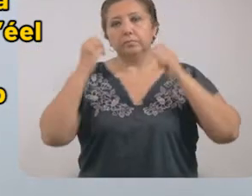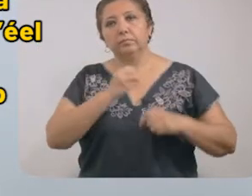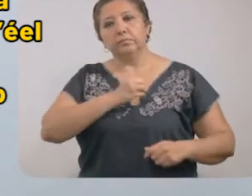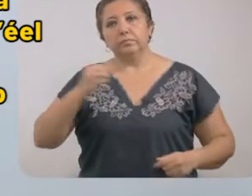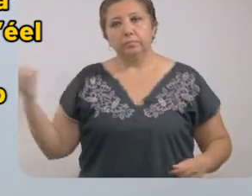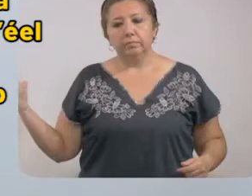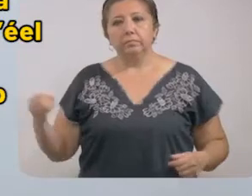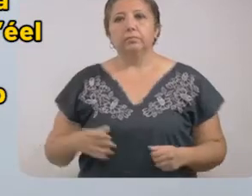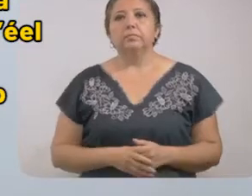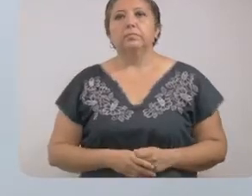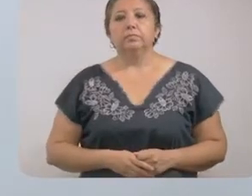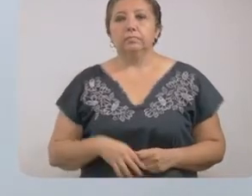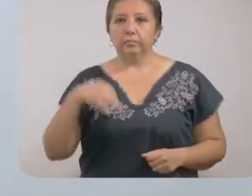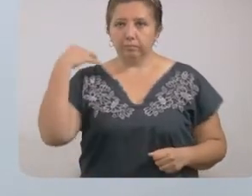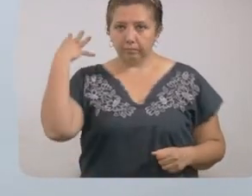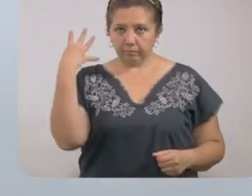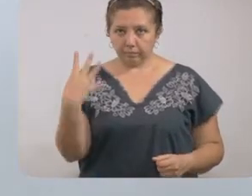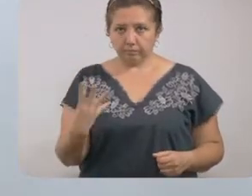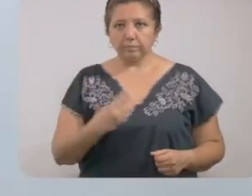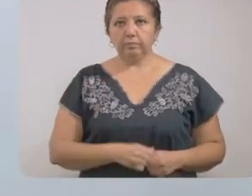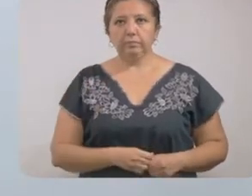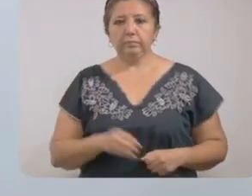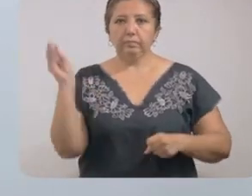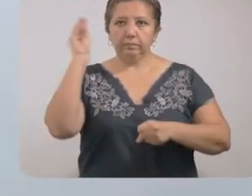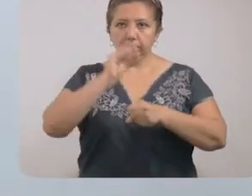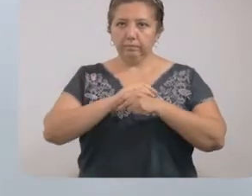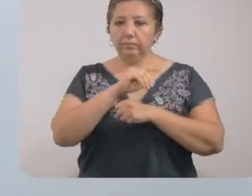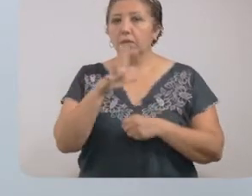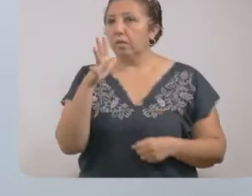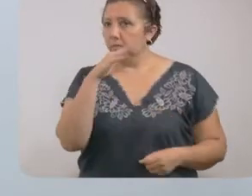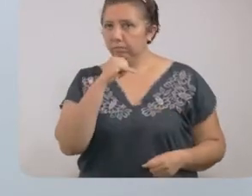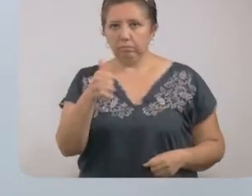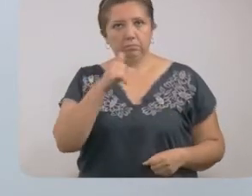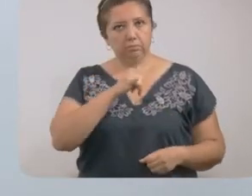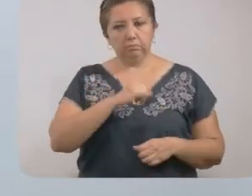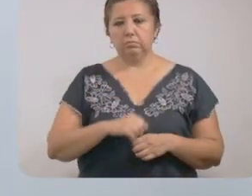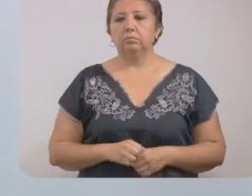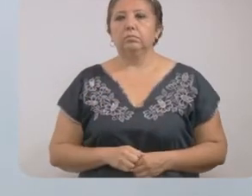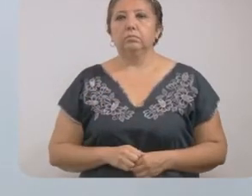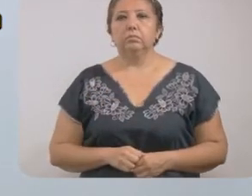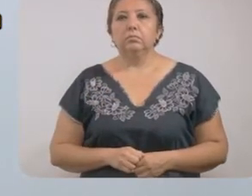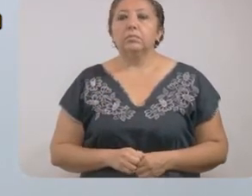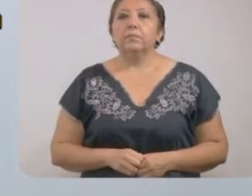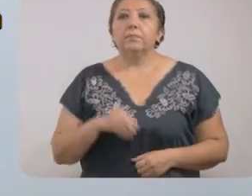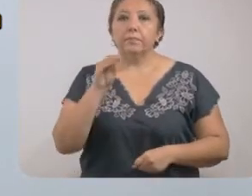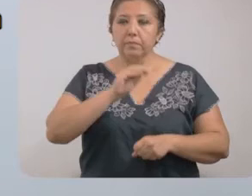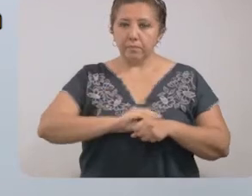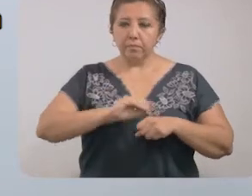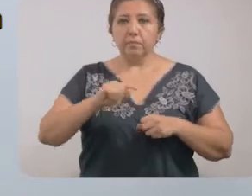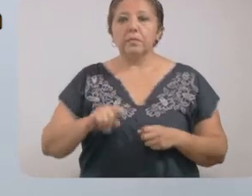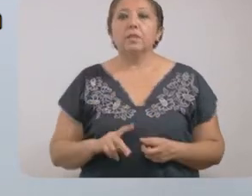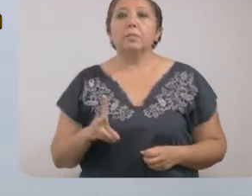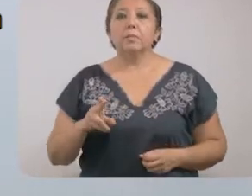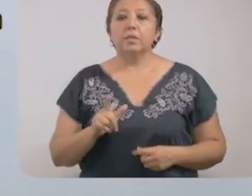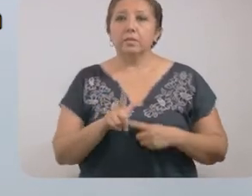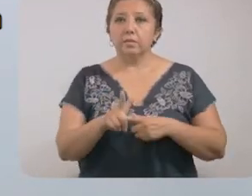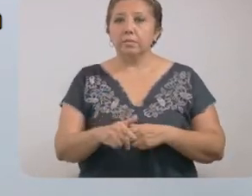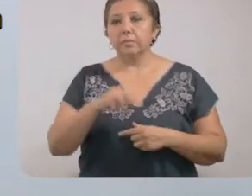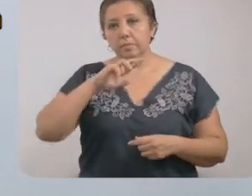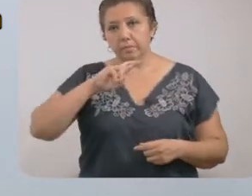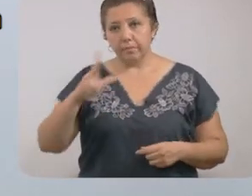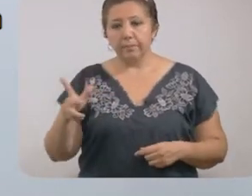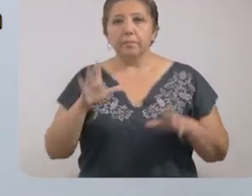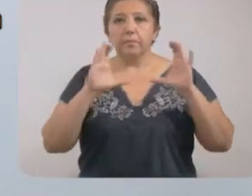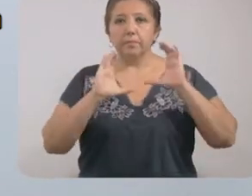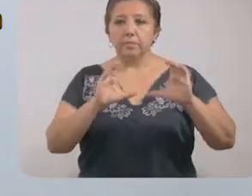cubrebocas es obligatorio. 4. El restablecimiento de la ley seca en todo el estado. Se puso en marcha un programa estatal de